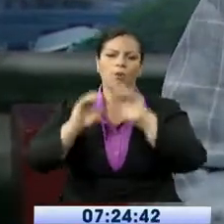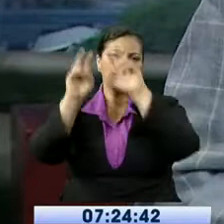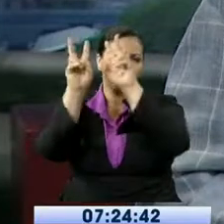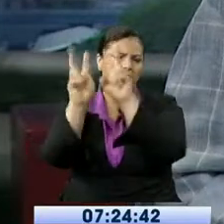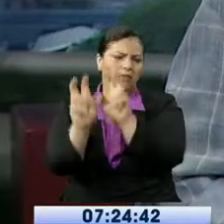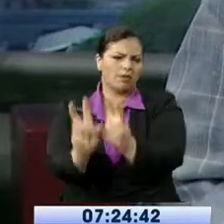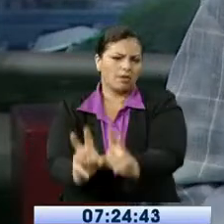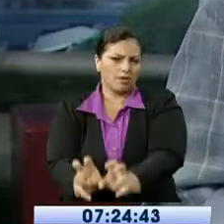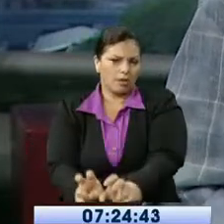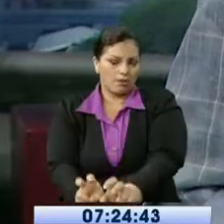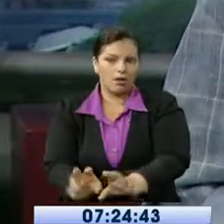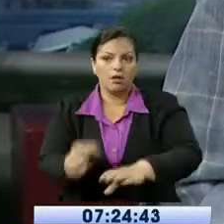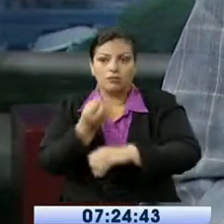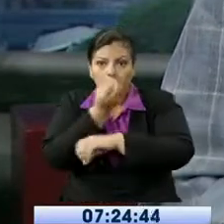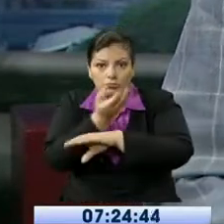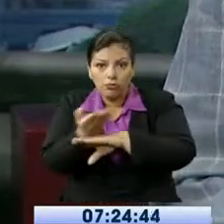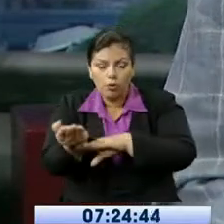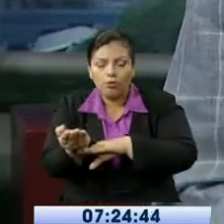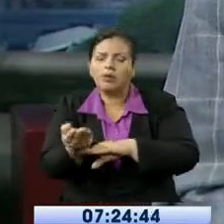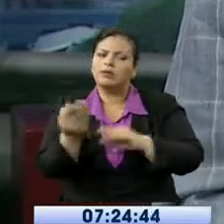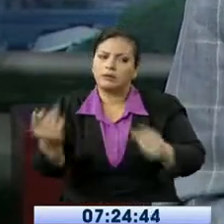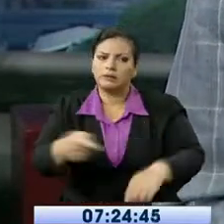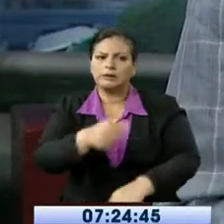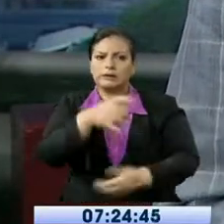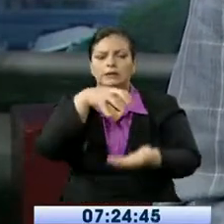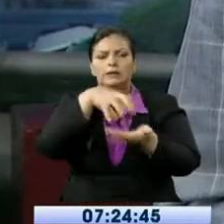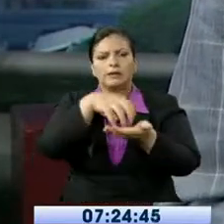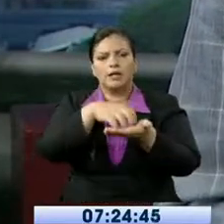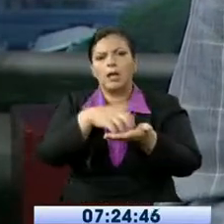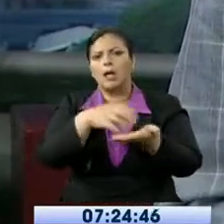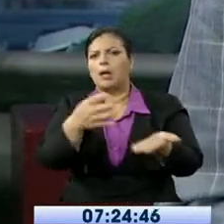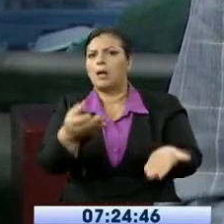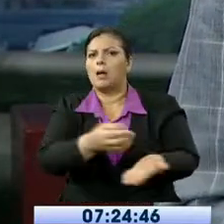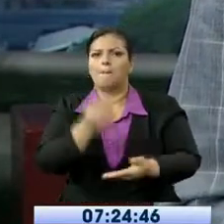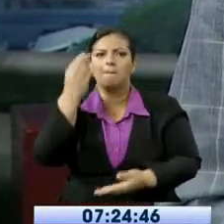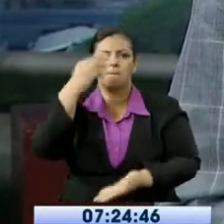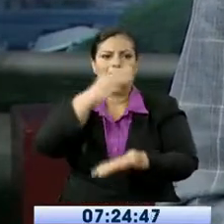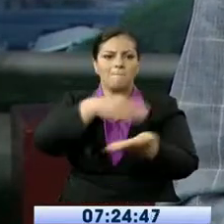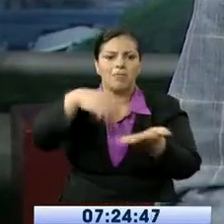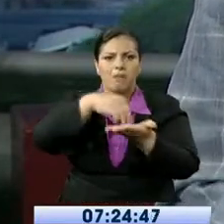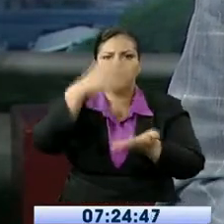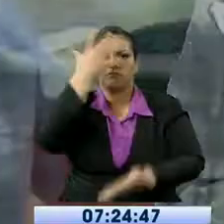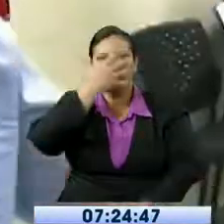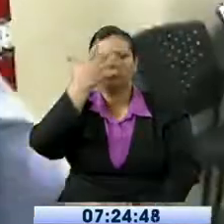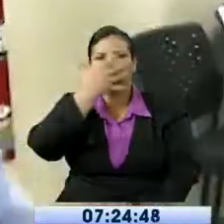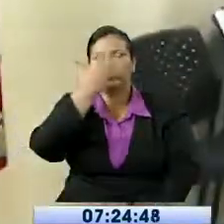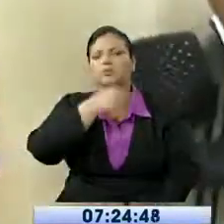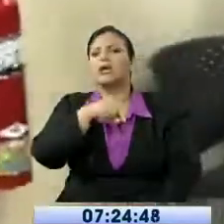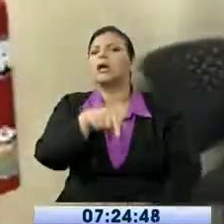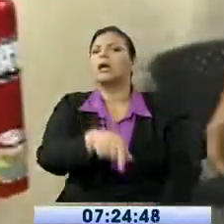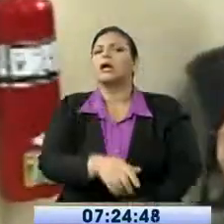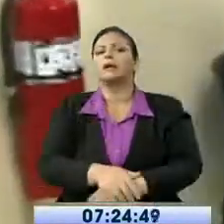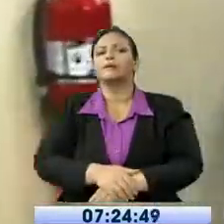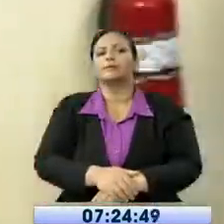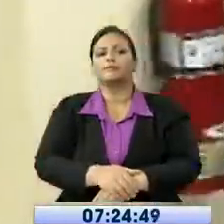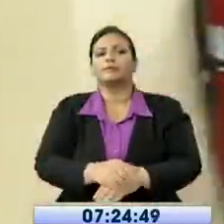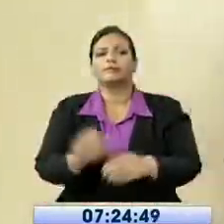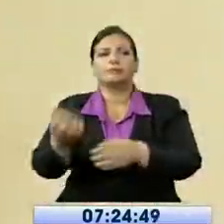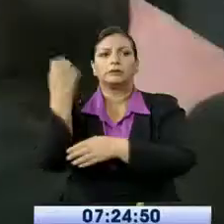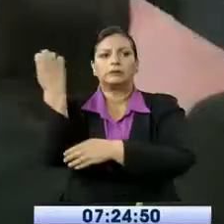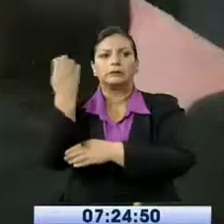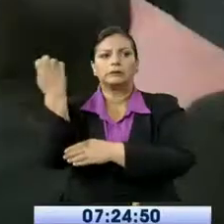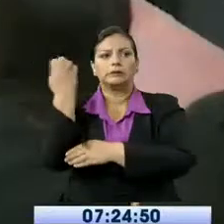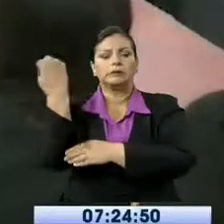de emergencia para las zonas afectadas por el terremoto. El presidente de la República, en